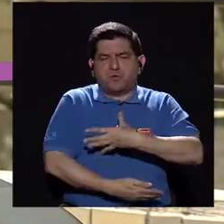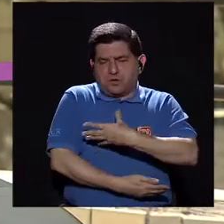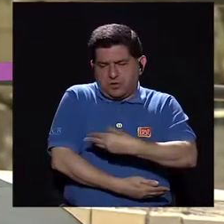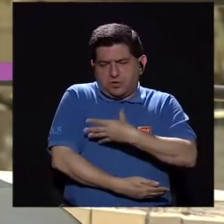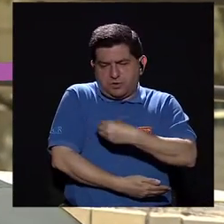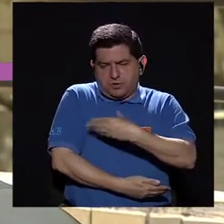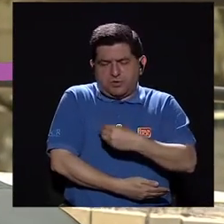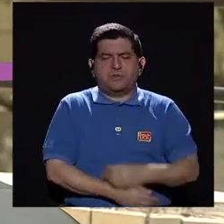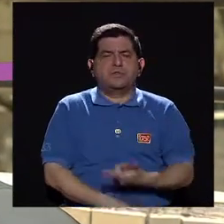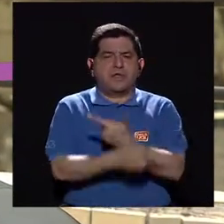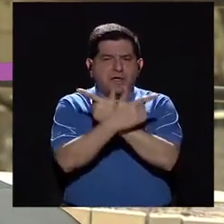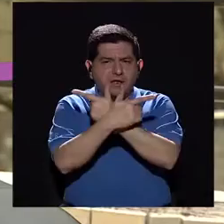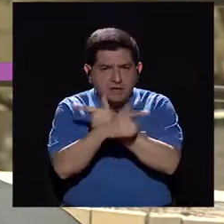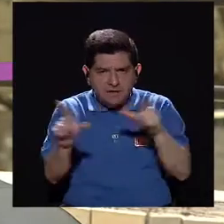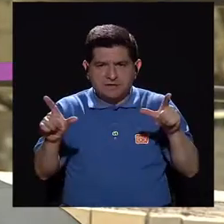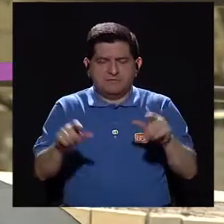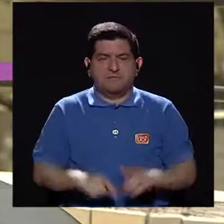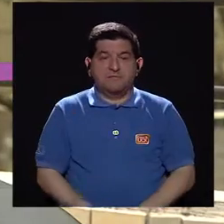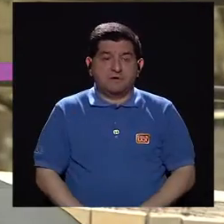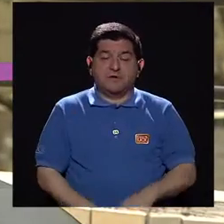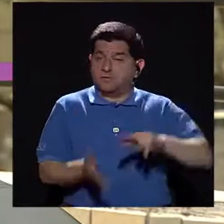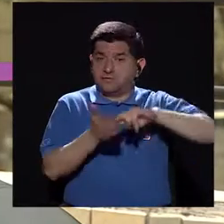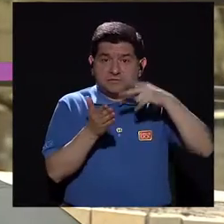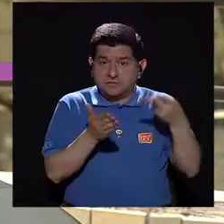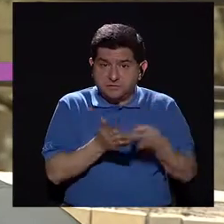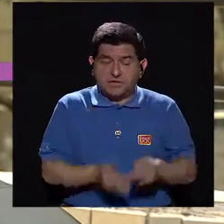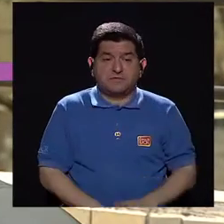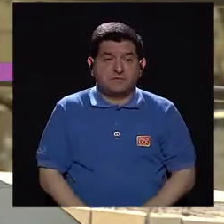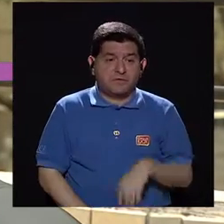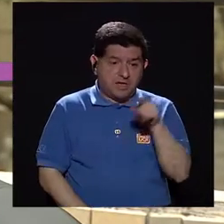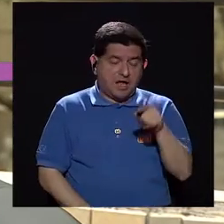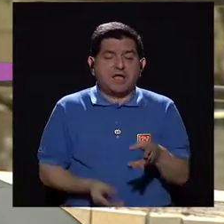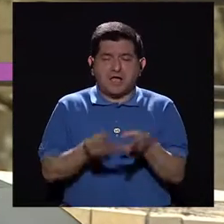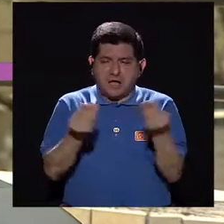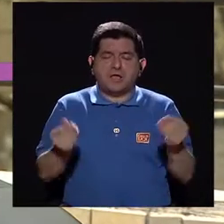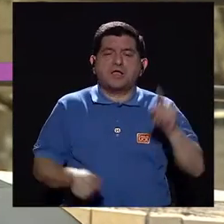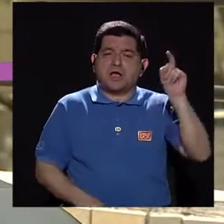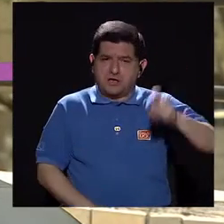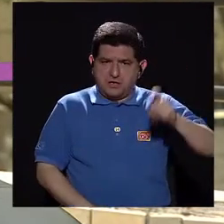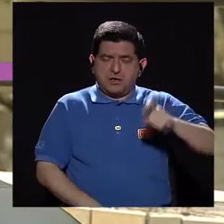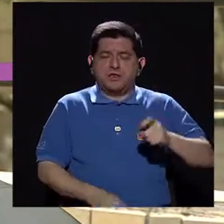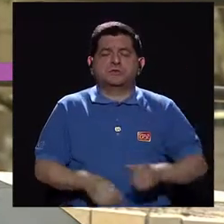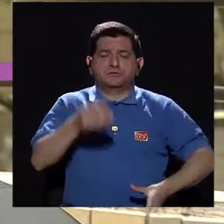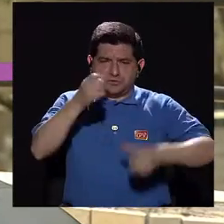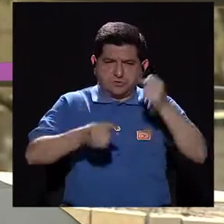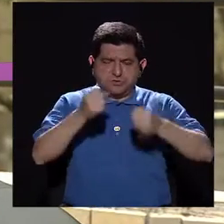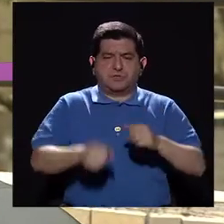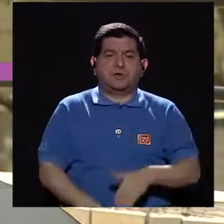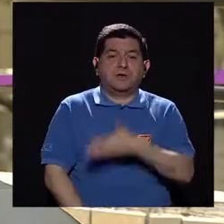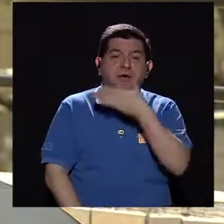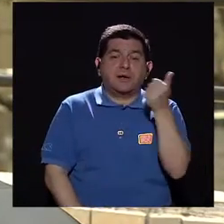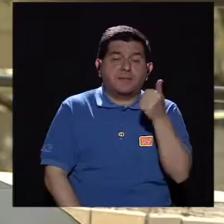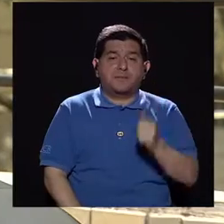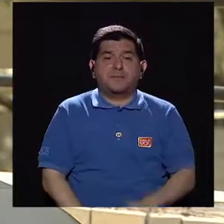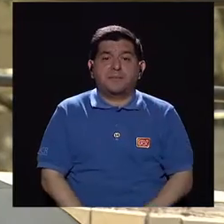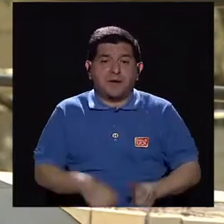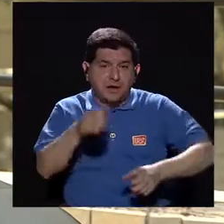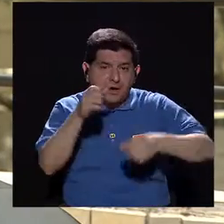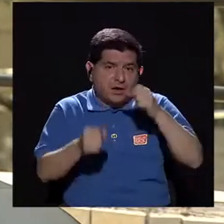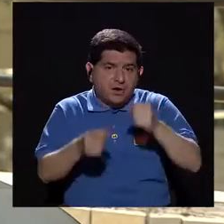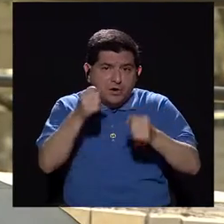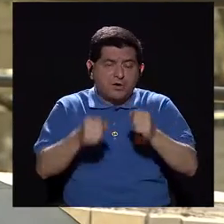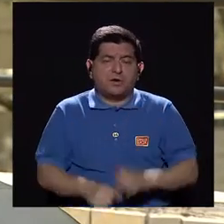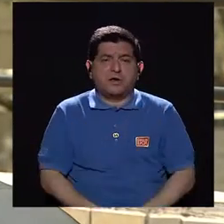bebé necesita leche a libre demanda. Eso le va a producir la cantidad de leche que necesita. ¿Cuál es la mejor